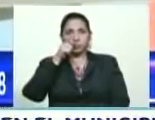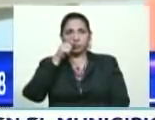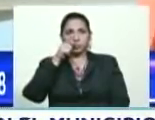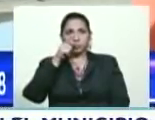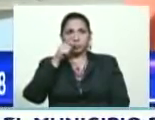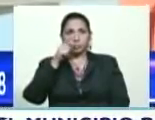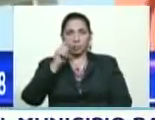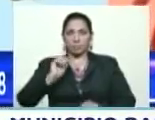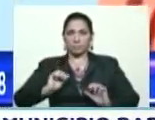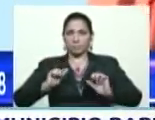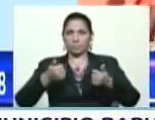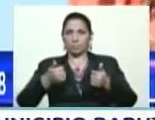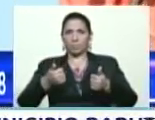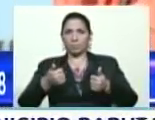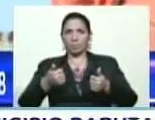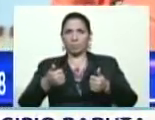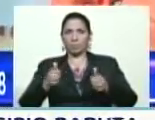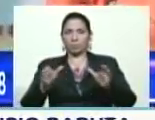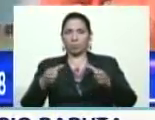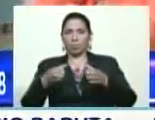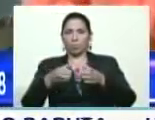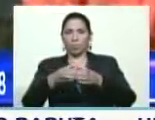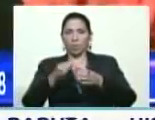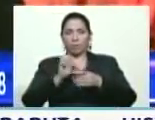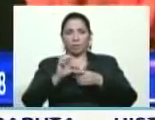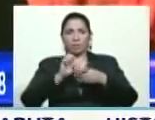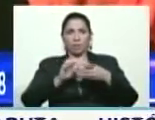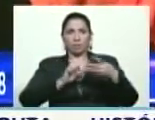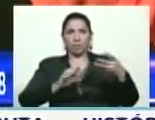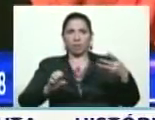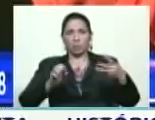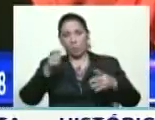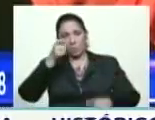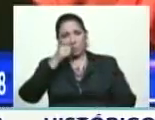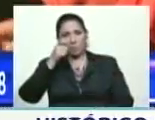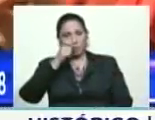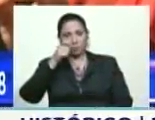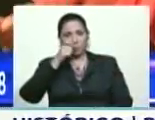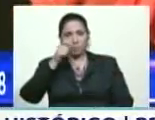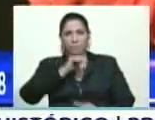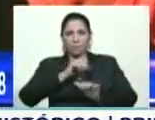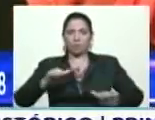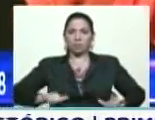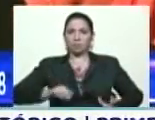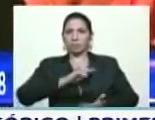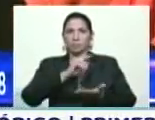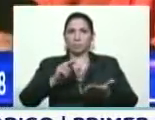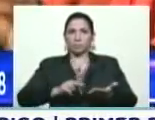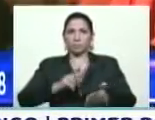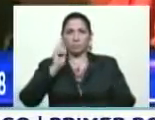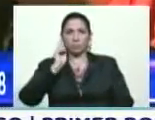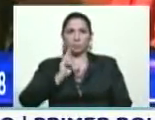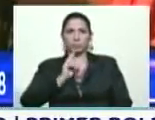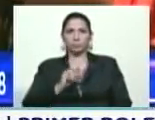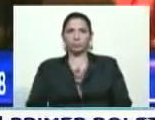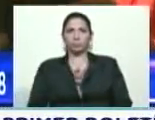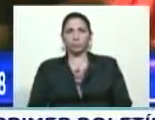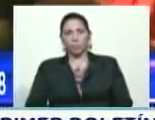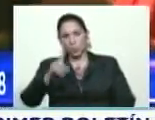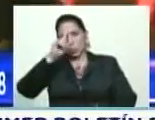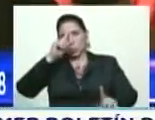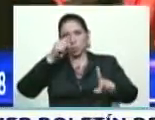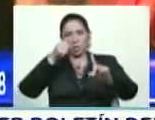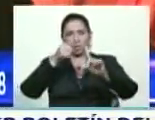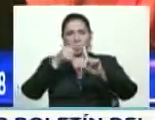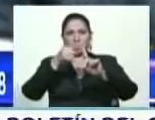vamos a iniciar con el Comando Estratégico Operacional de la Fuerza Armada tienen como objetivo elevar el